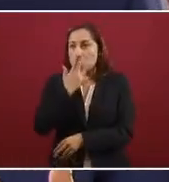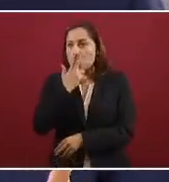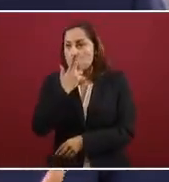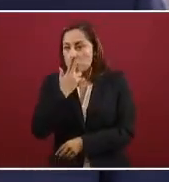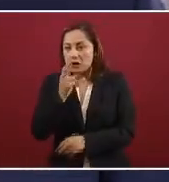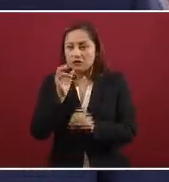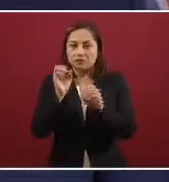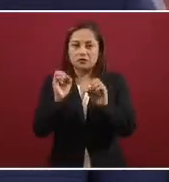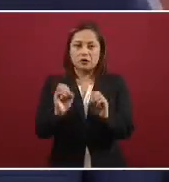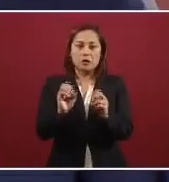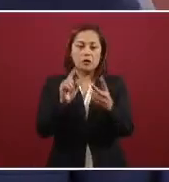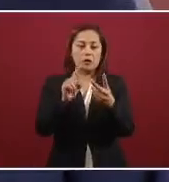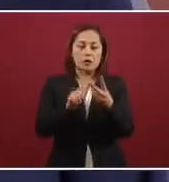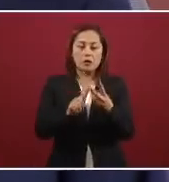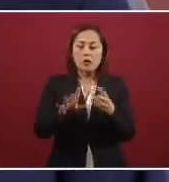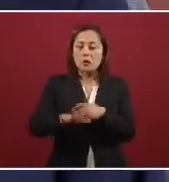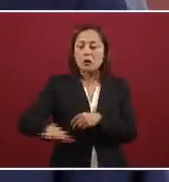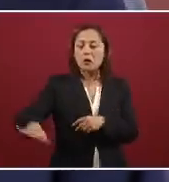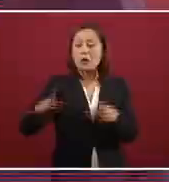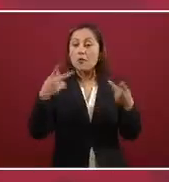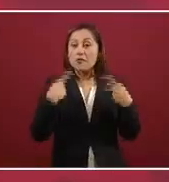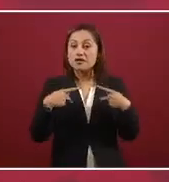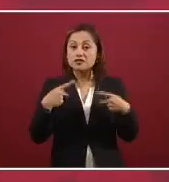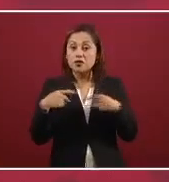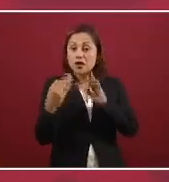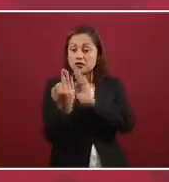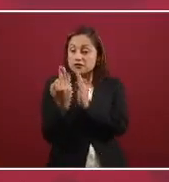oposición de los pobladores,